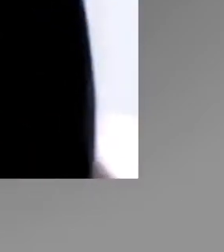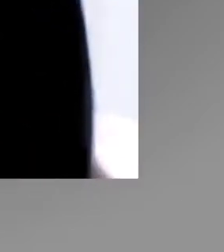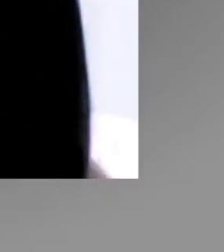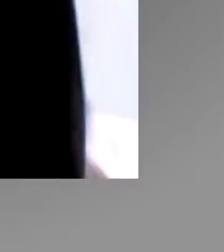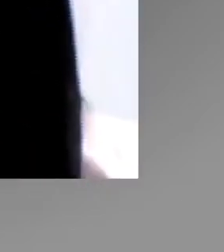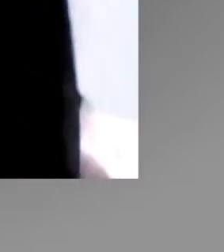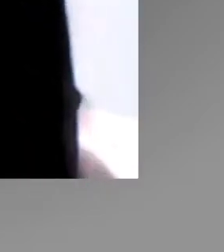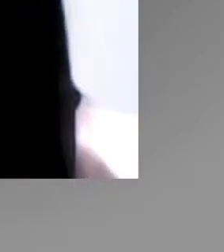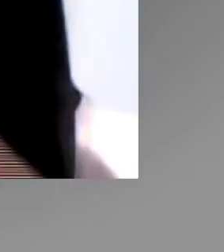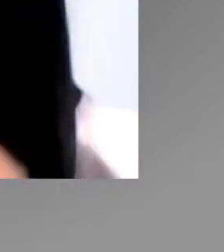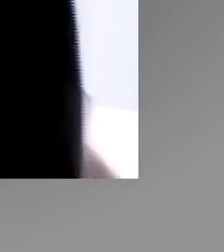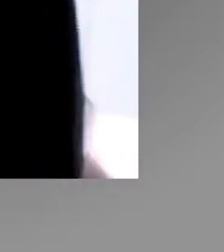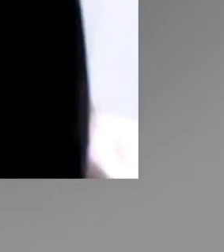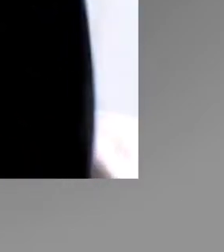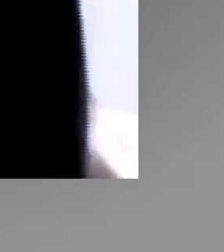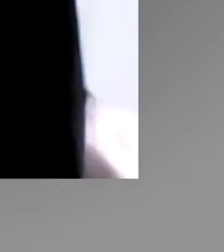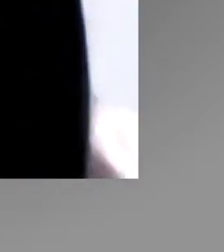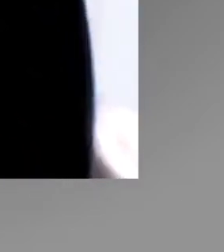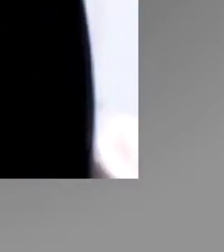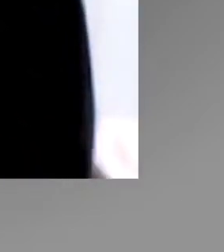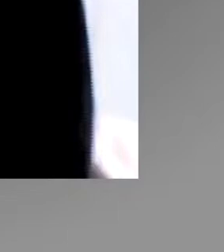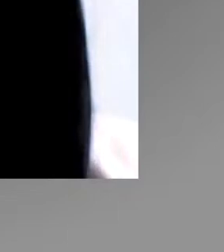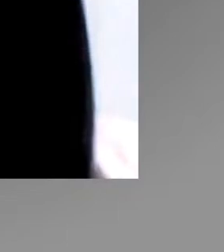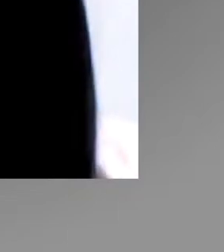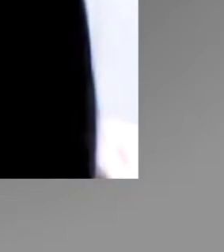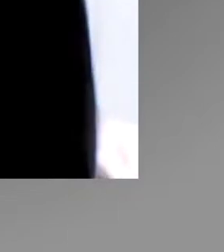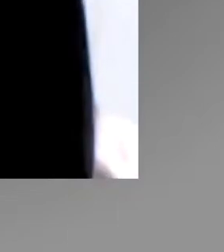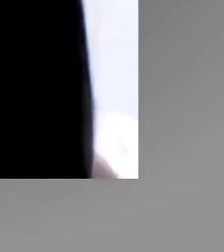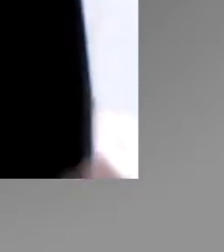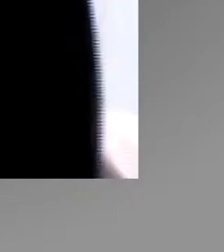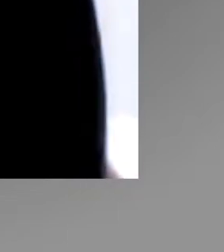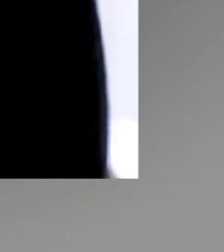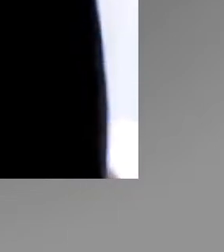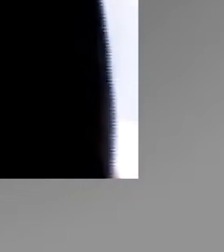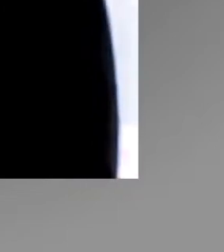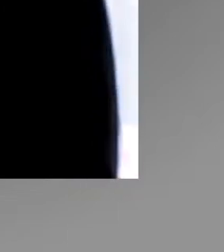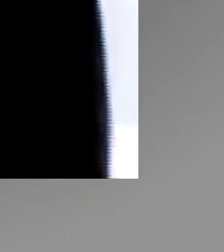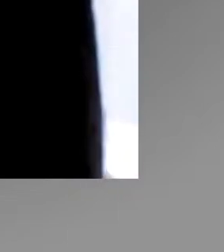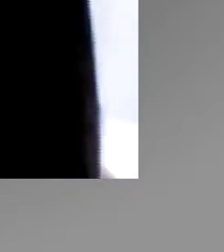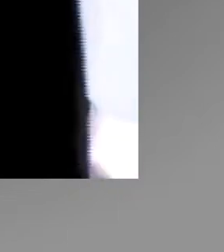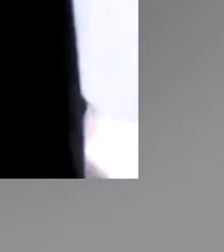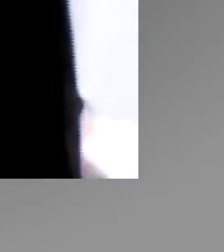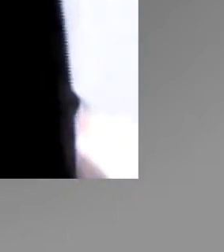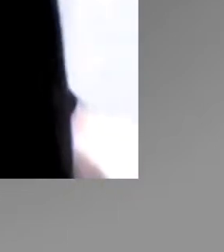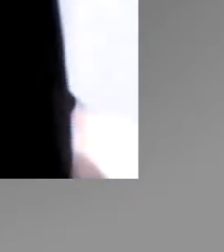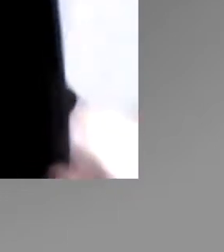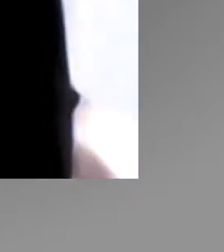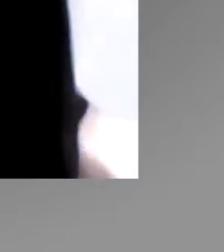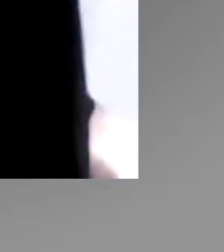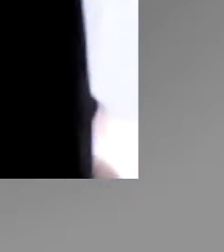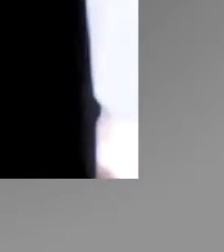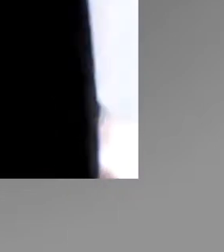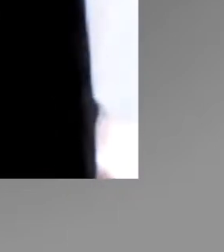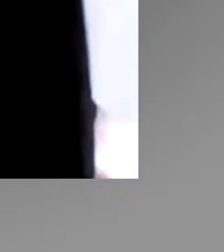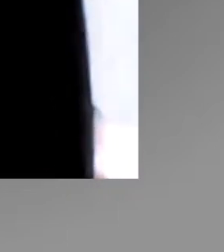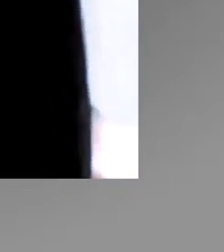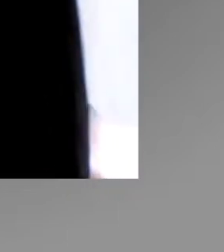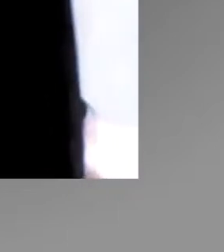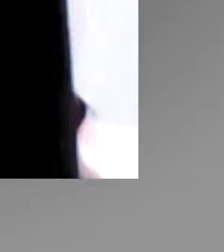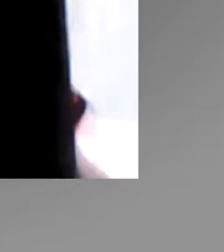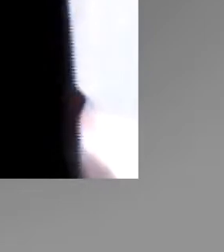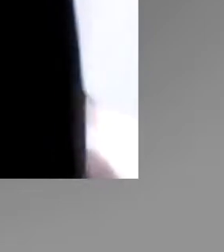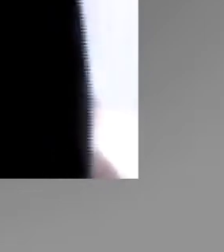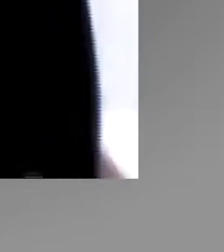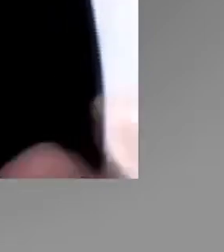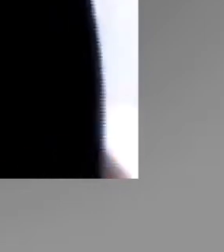universidades, el sector social, el sector privado, el sector de la sociedad civil. Y bueno, hoy puntualmente vamos a hablar